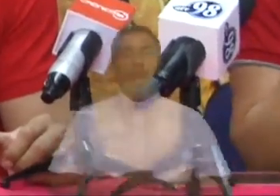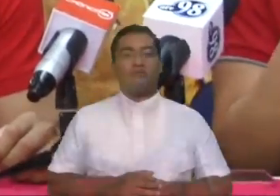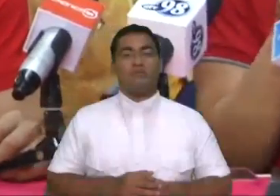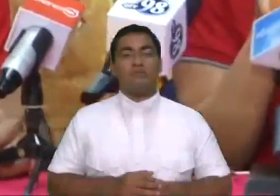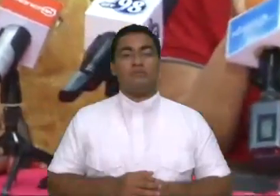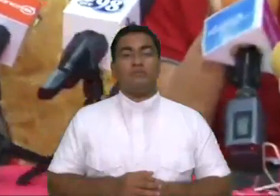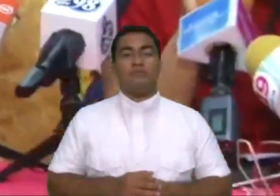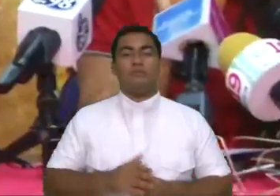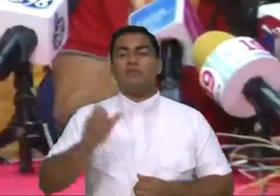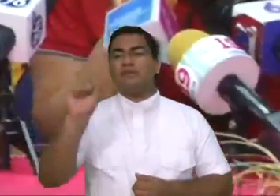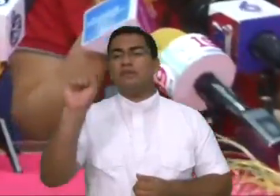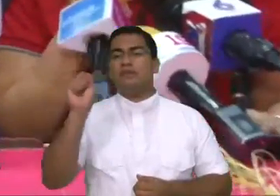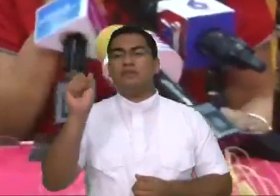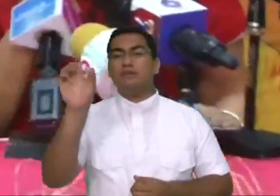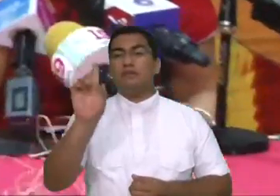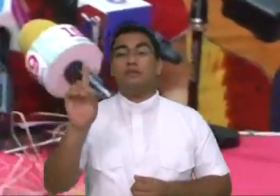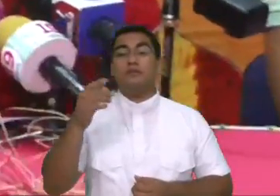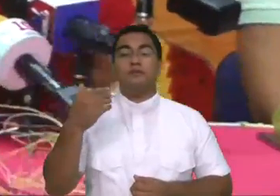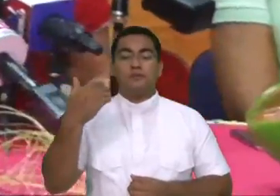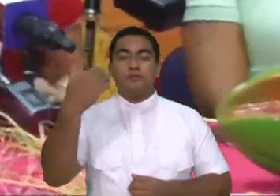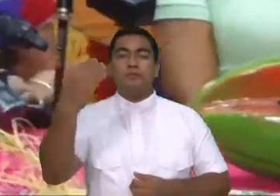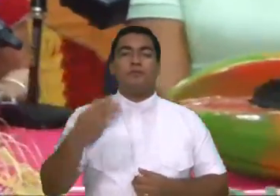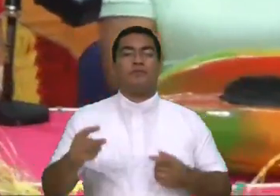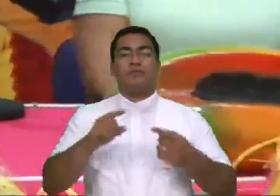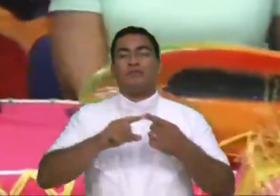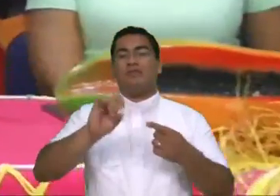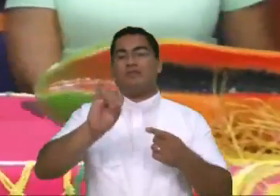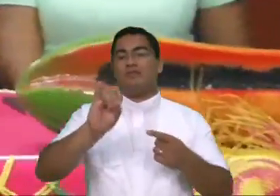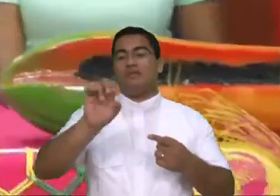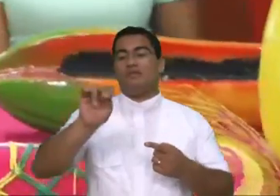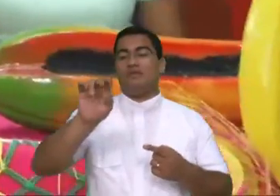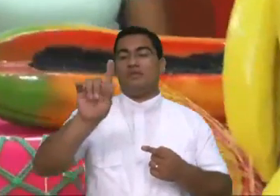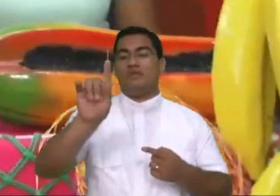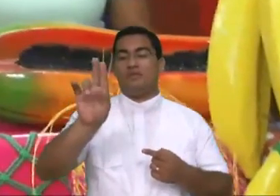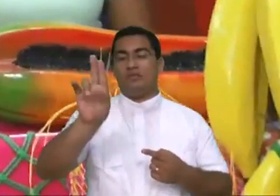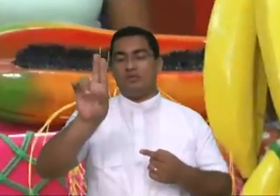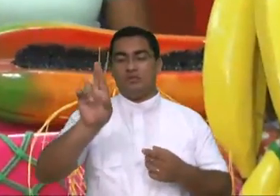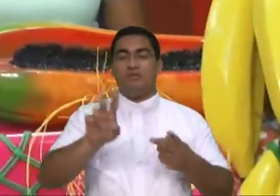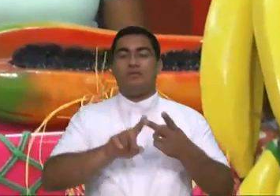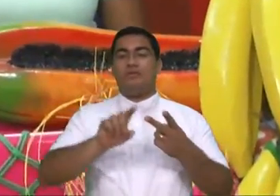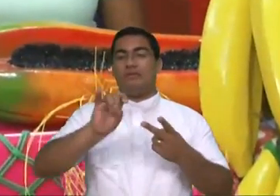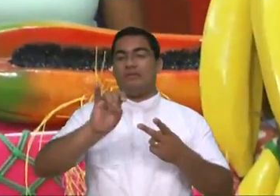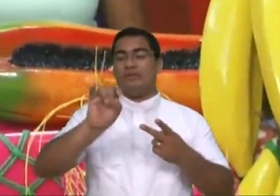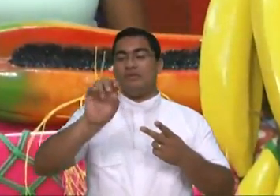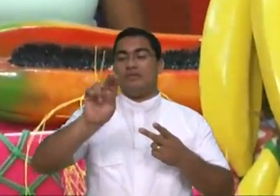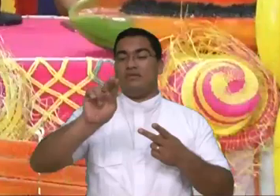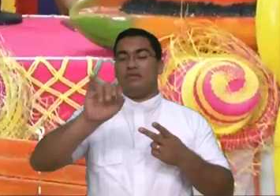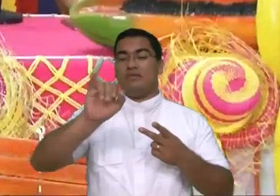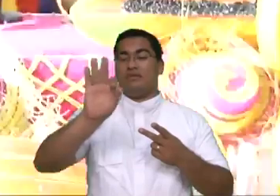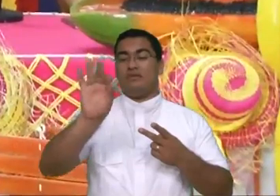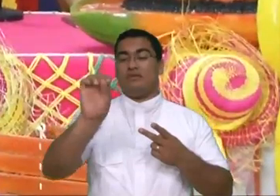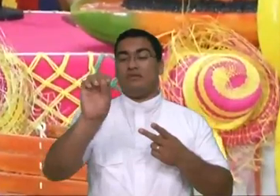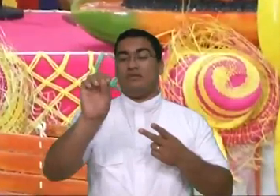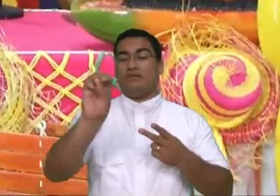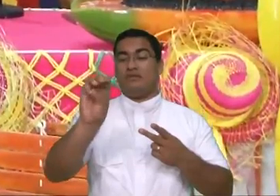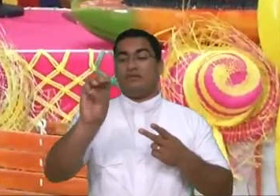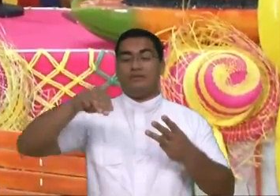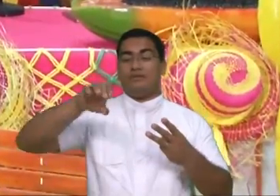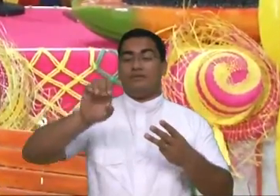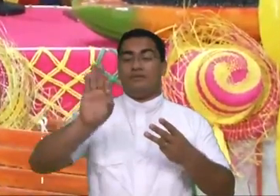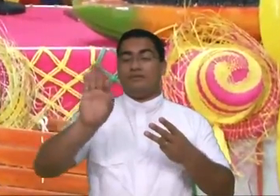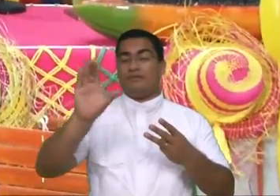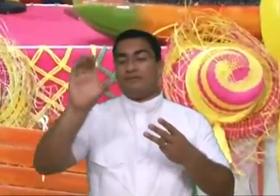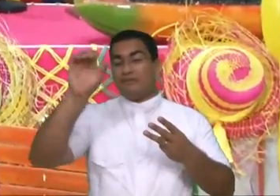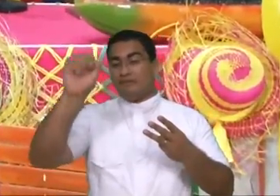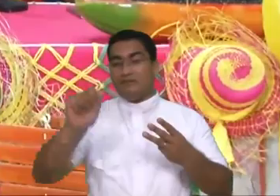Este fin de semana, INTUR, INIFON y MEFCA desarrollarán a nivel nacional diversas ferias y actividades con emprendedores, en